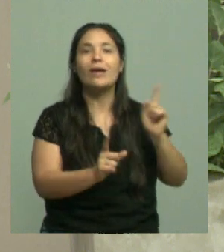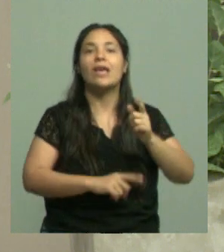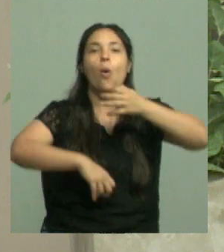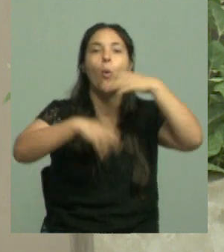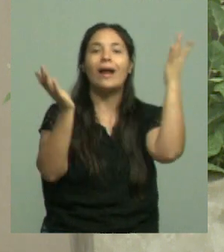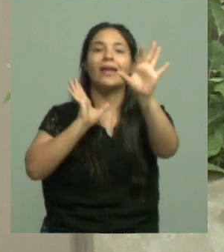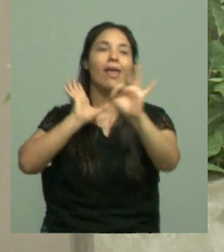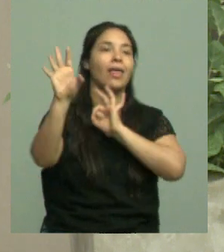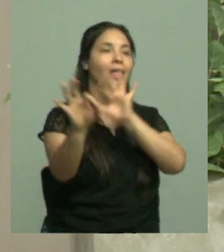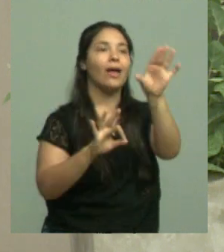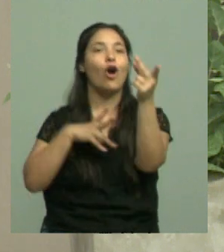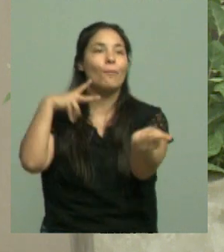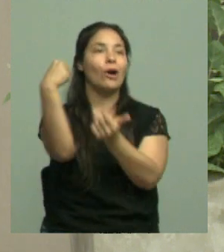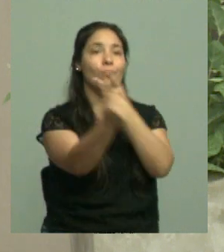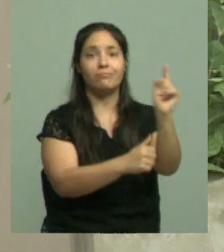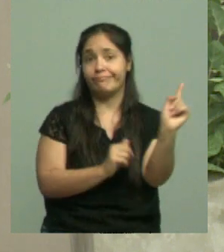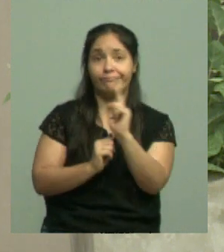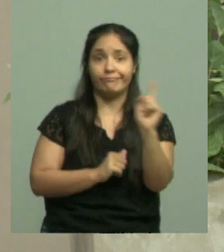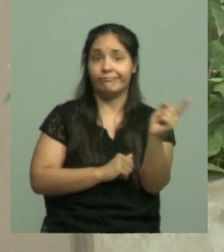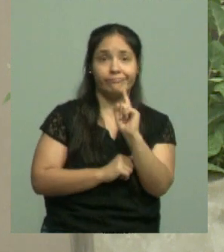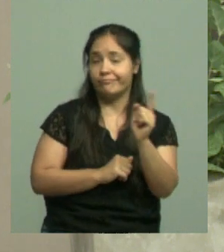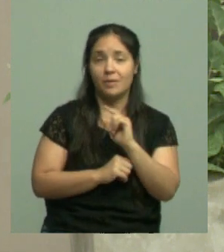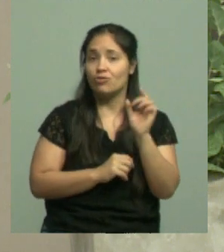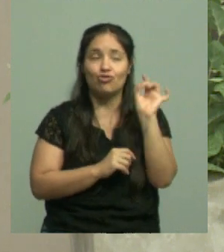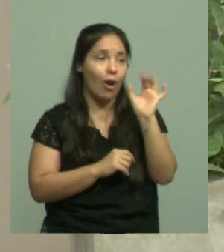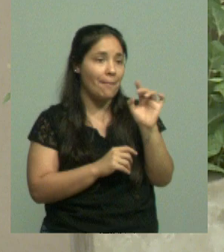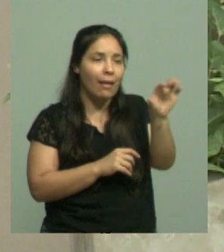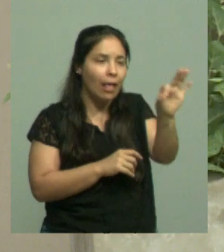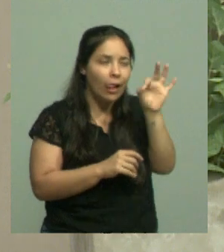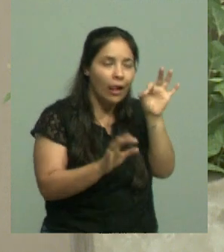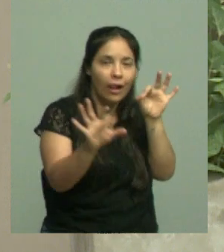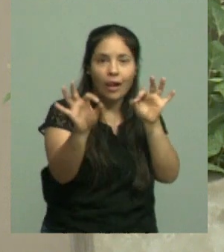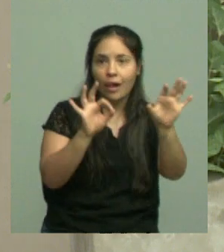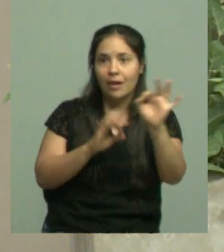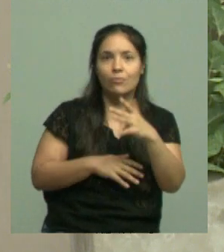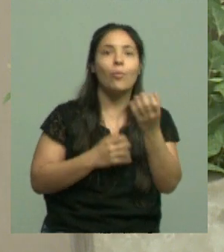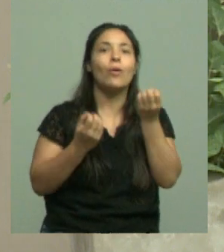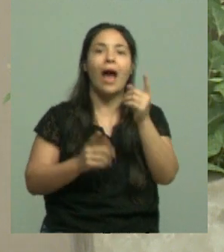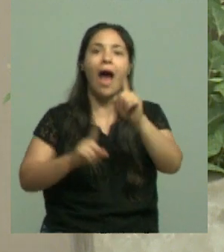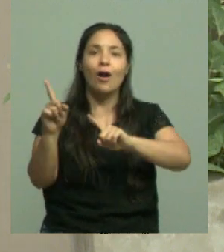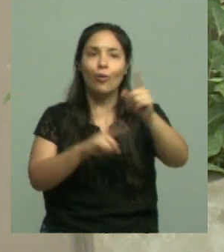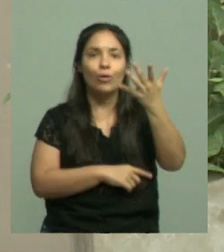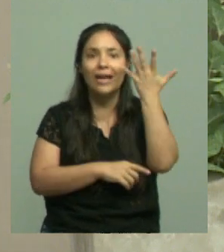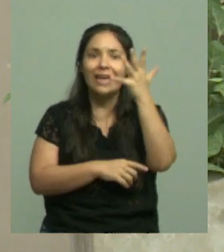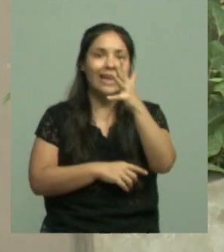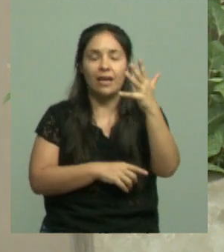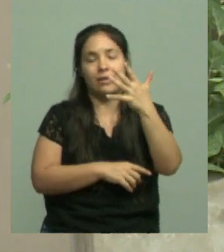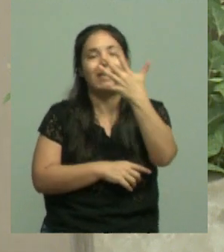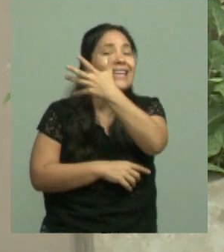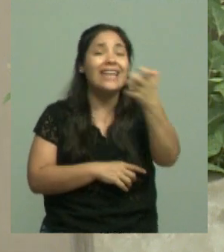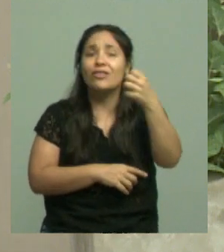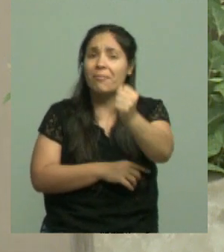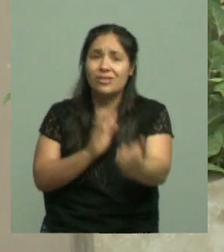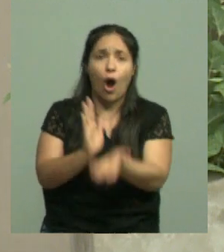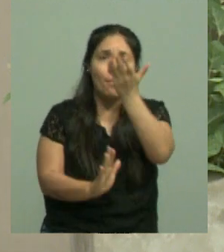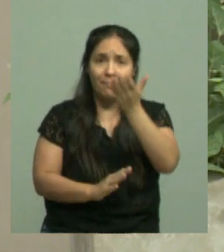una semana a otra aumentó 500 pesos, no estamos hablando de 10 pesos, 100 pesos, de 500 en algunos productos. ¿Qué pasa con eso?